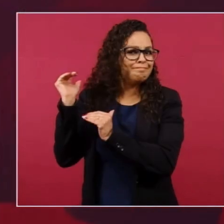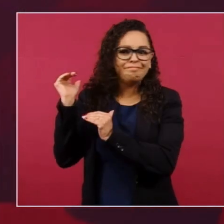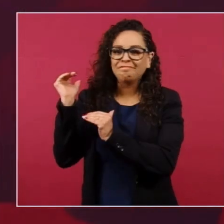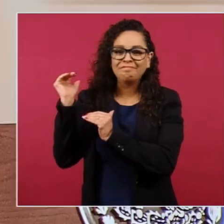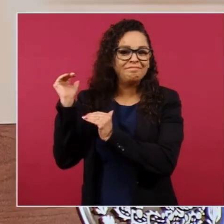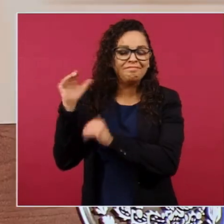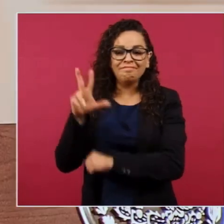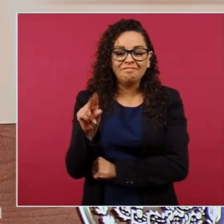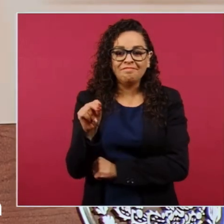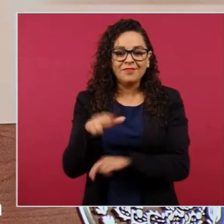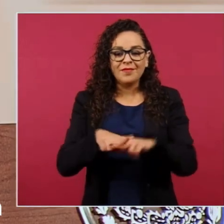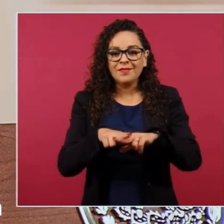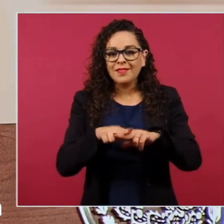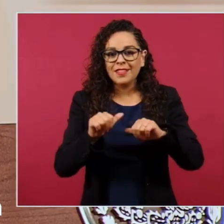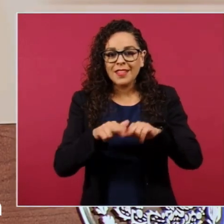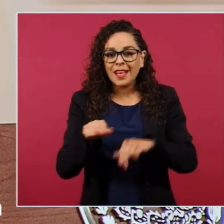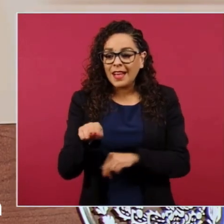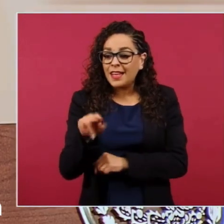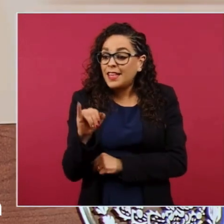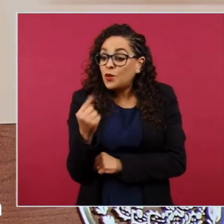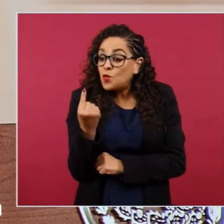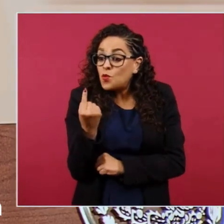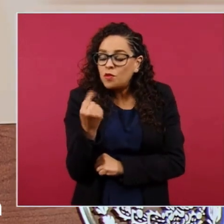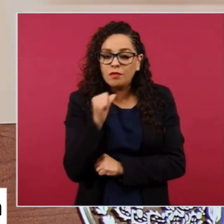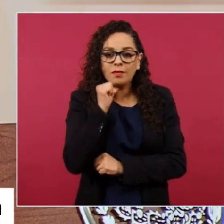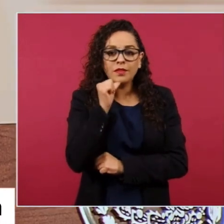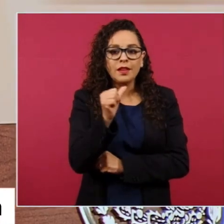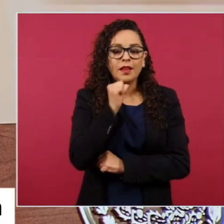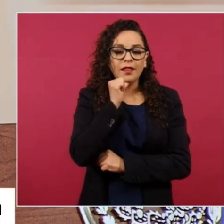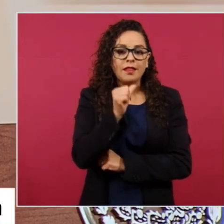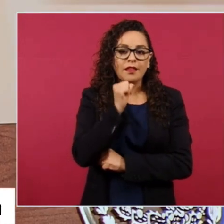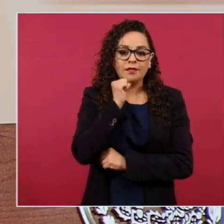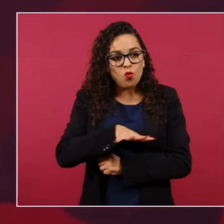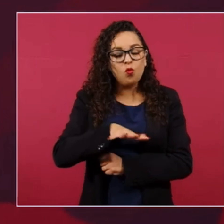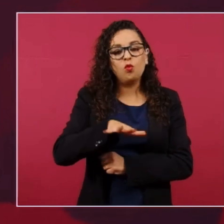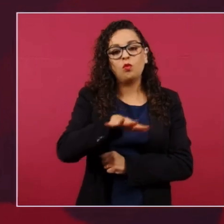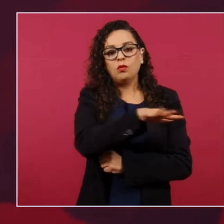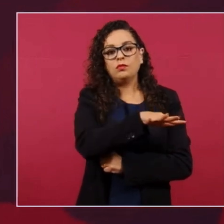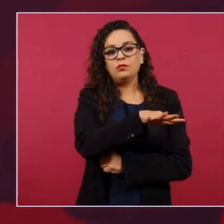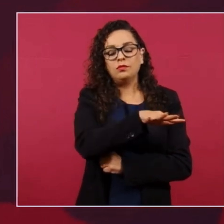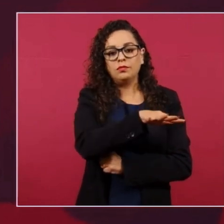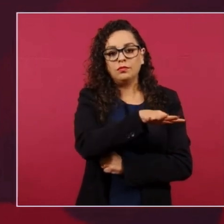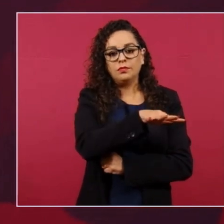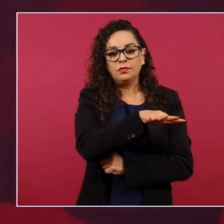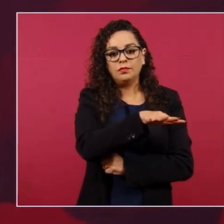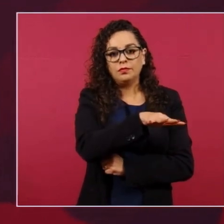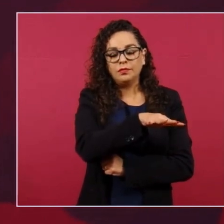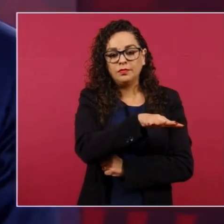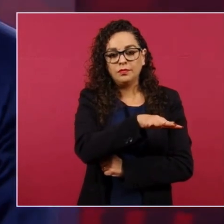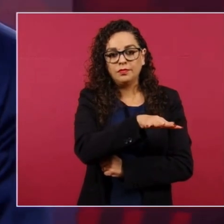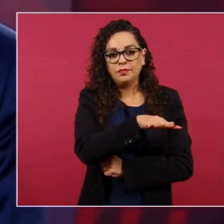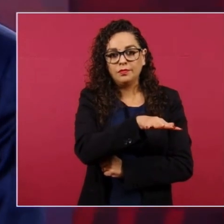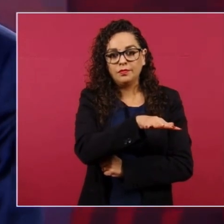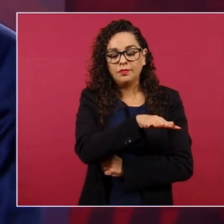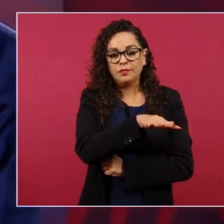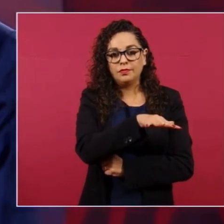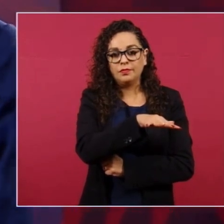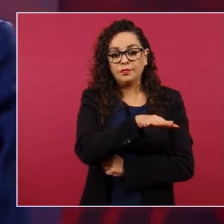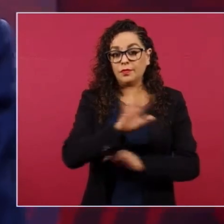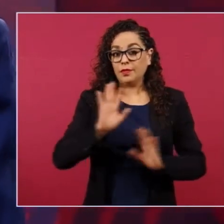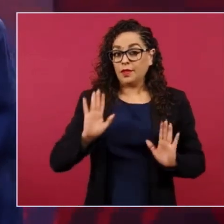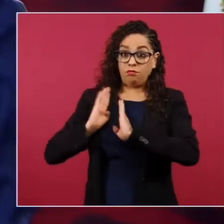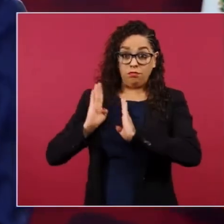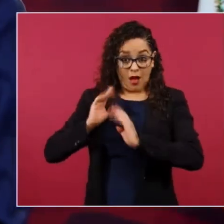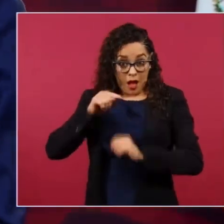país. Ninguno de los generales de división pertenecen a la oligarquía. No es como el ejército de